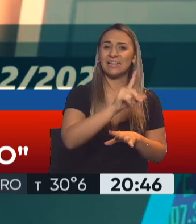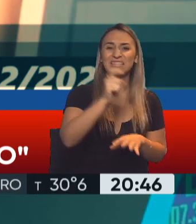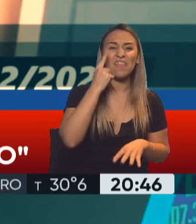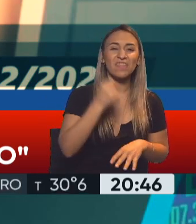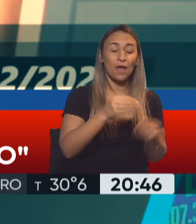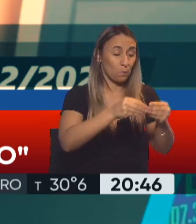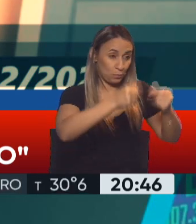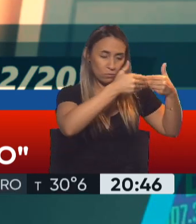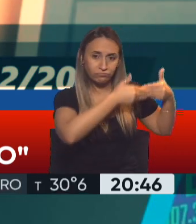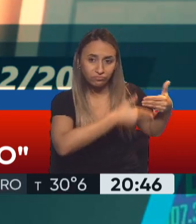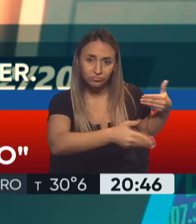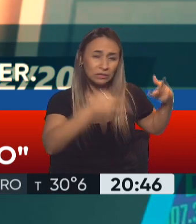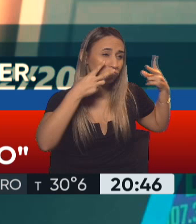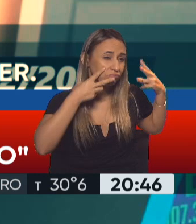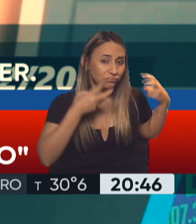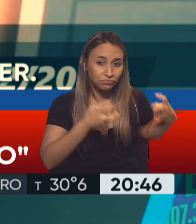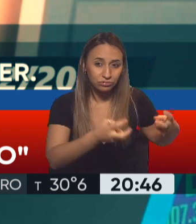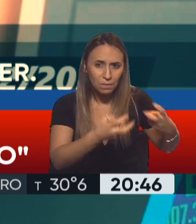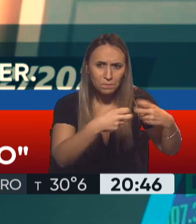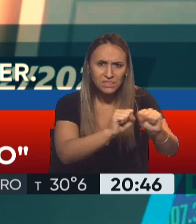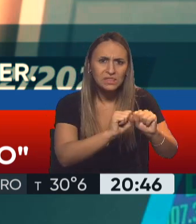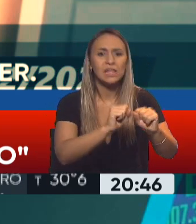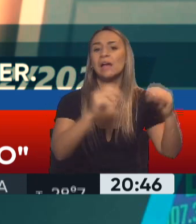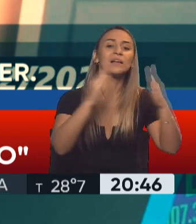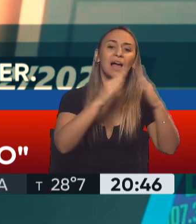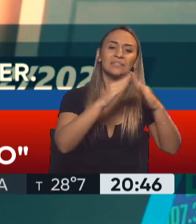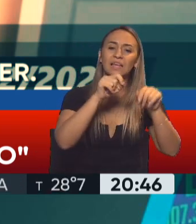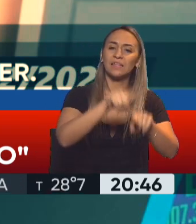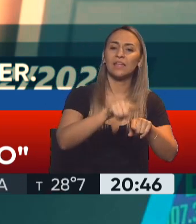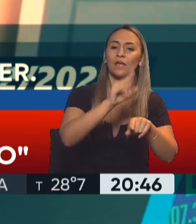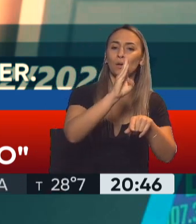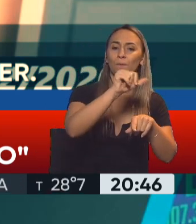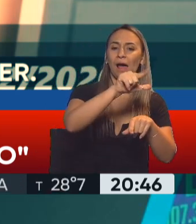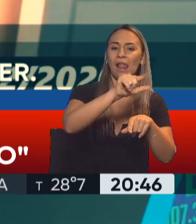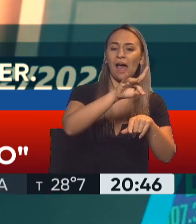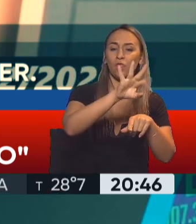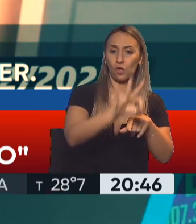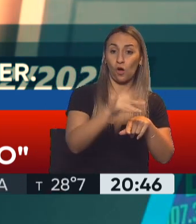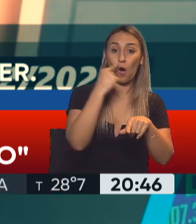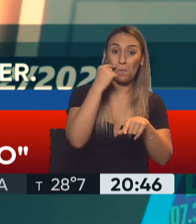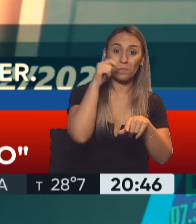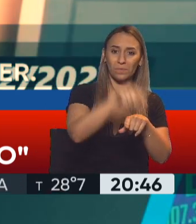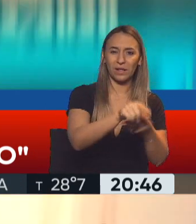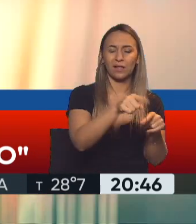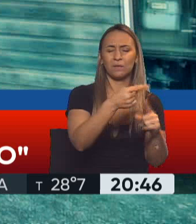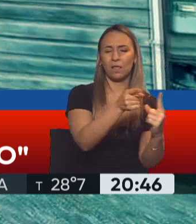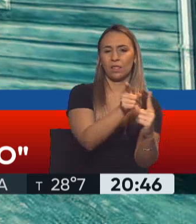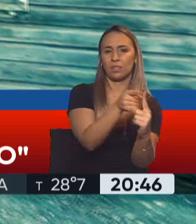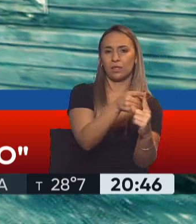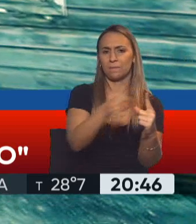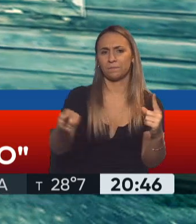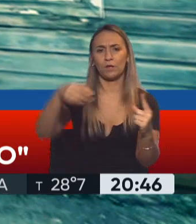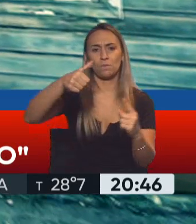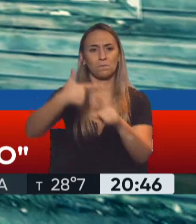y llegaron hasta una casa que era de josé luís balado y a josé luís bajada donde ocultaban con máximo kirchner